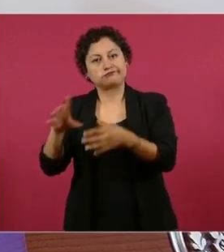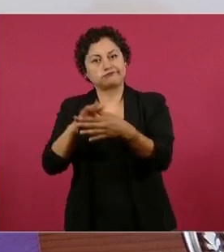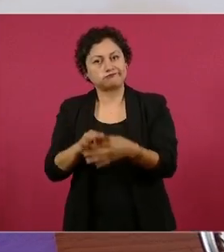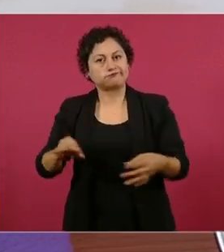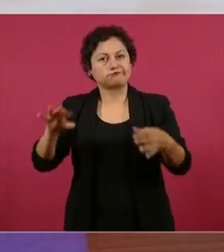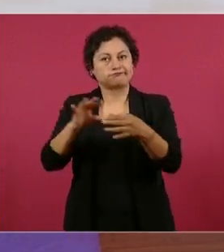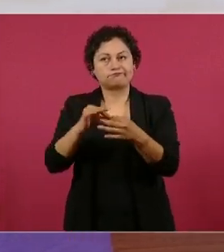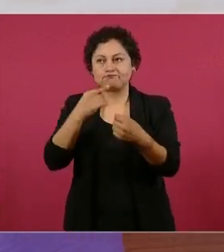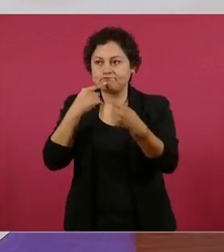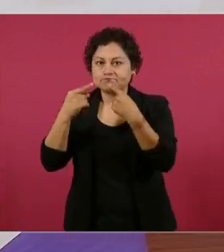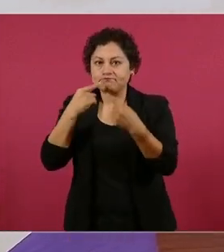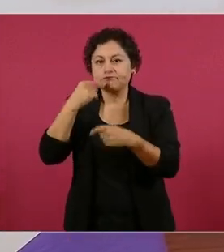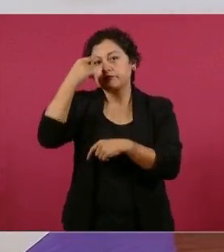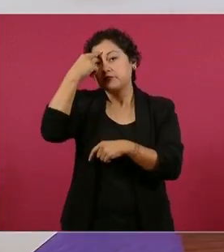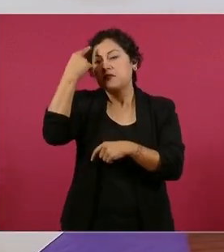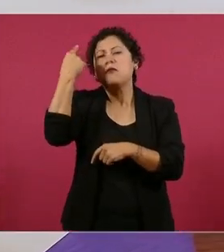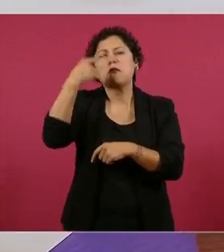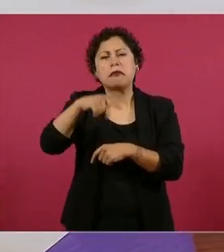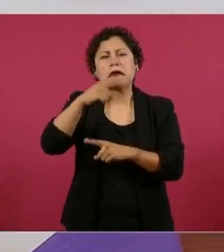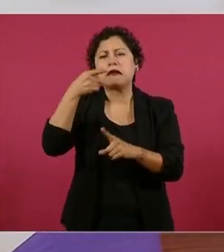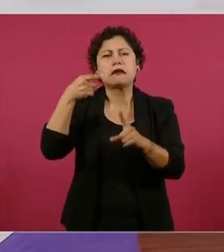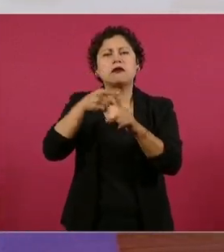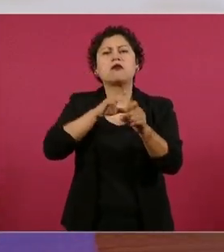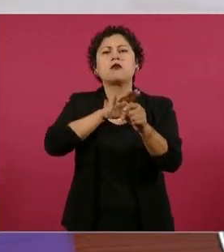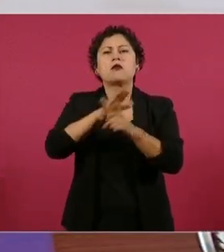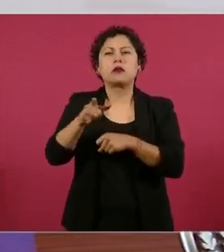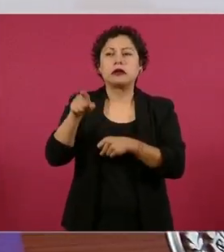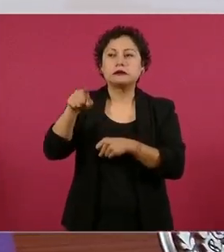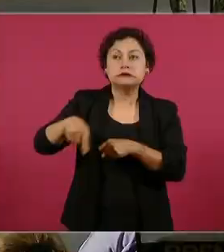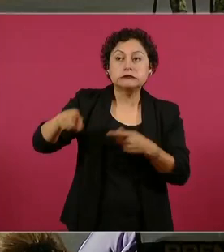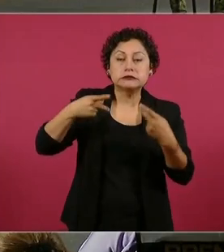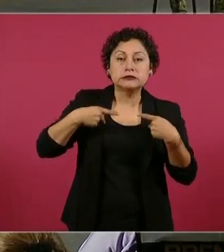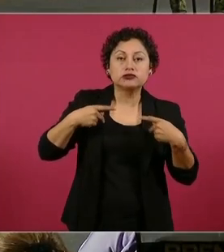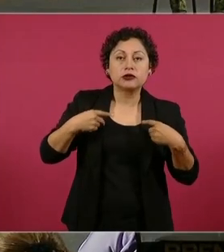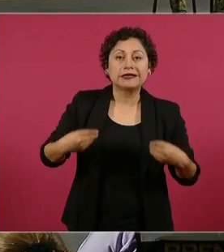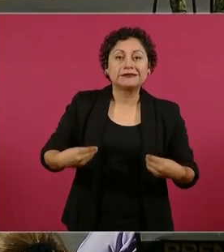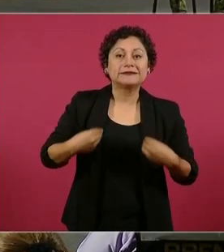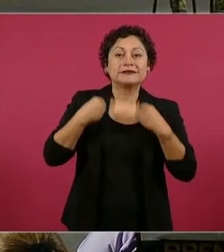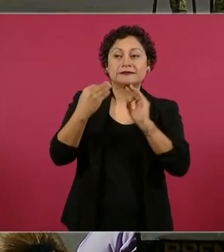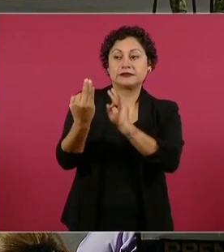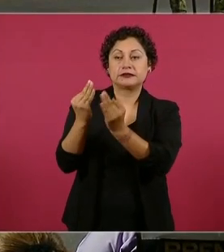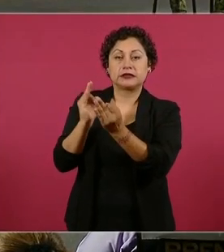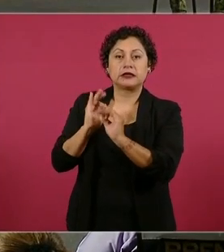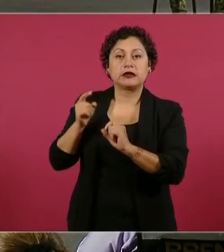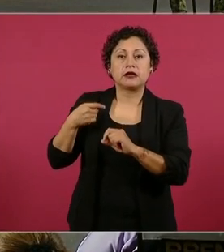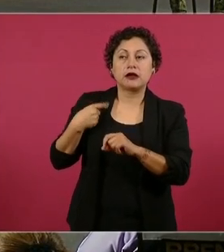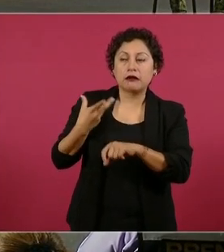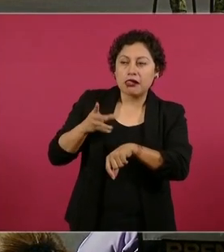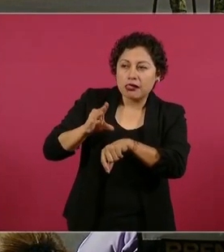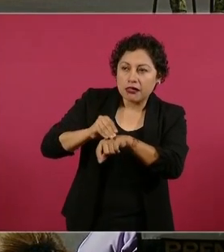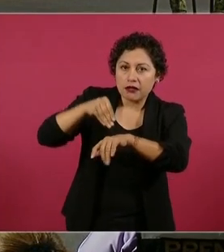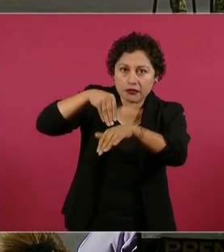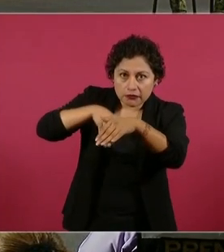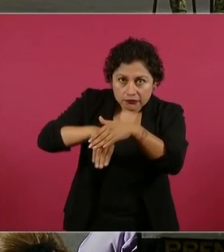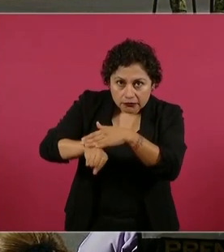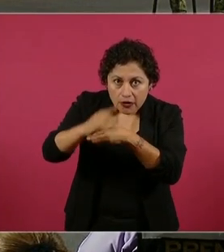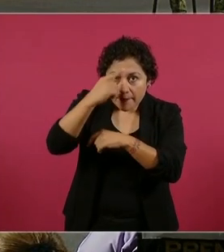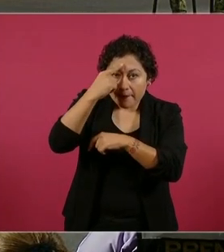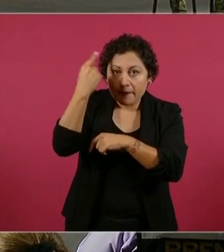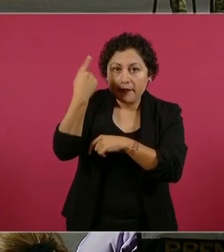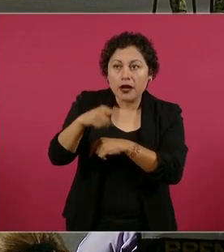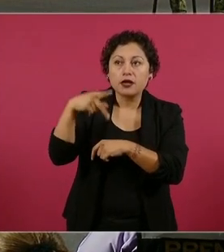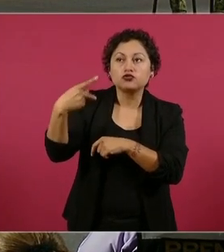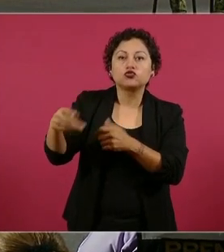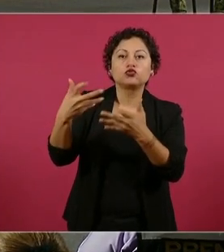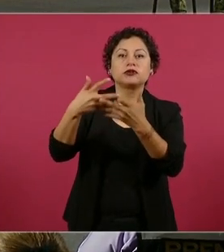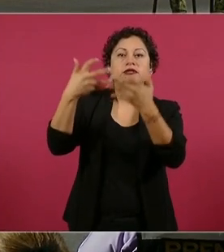habitantes nos liberaran, nos prestaran, nos cedieran sus predios para que nosotros, el dragado que se realizaba, depositara el material en sus